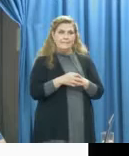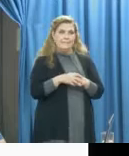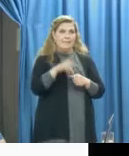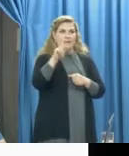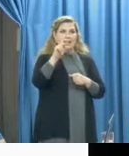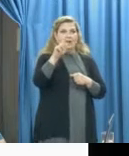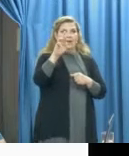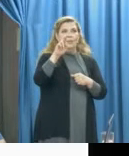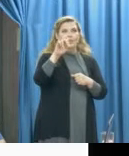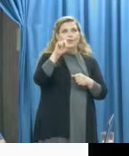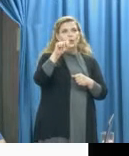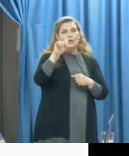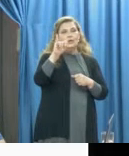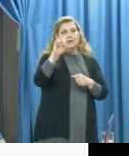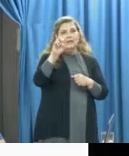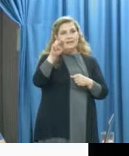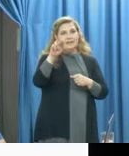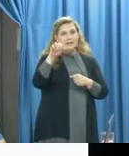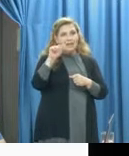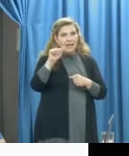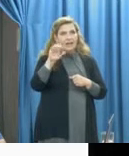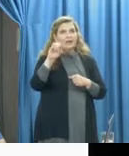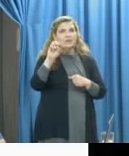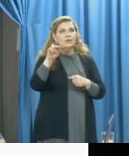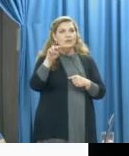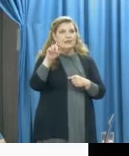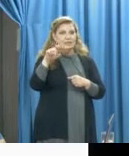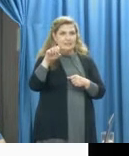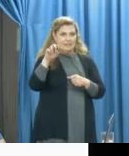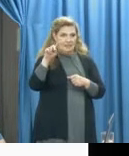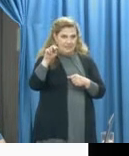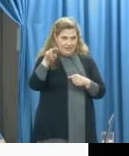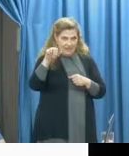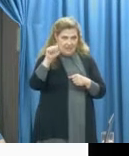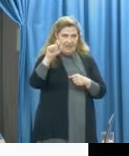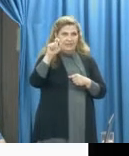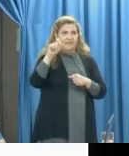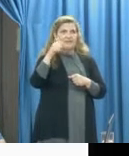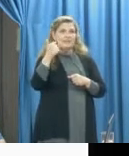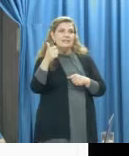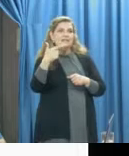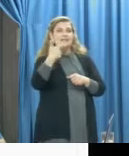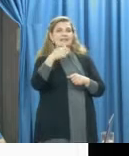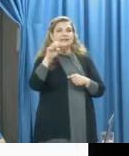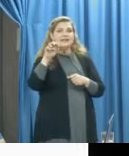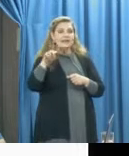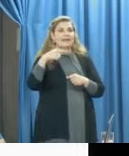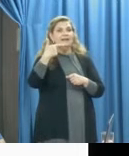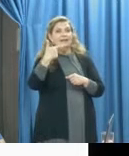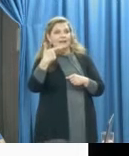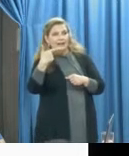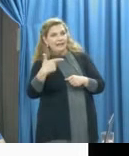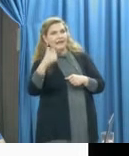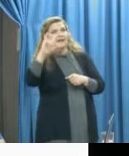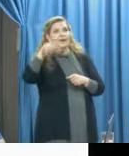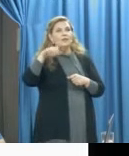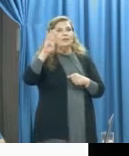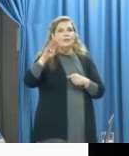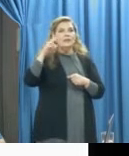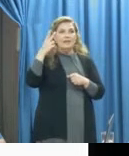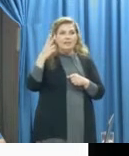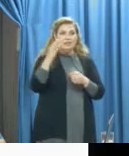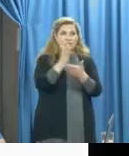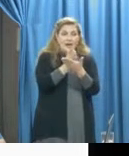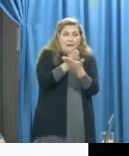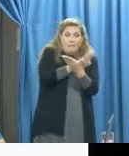Proteína conexina 26, el gen es GJB2 y DFNB1, la más frecuente. La mitad de todos los